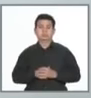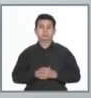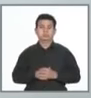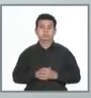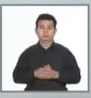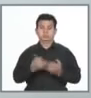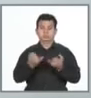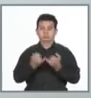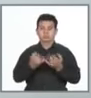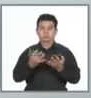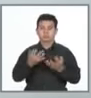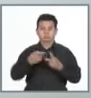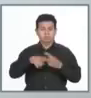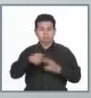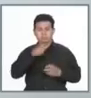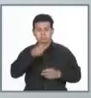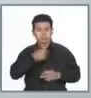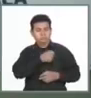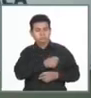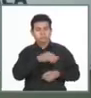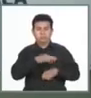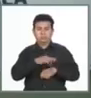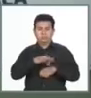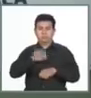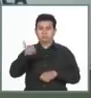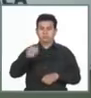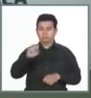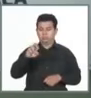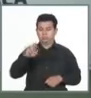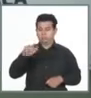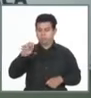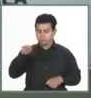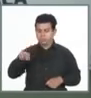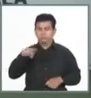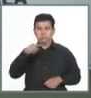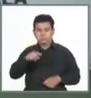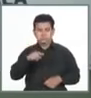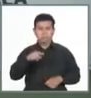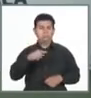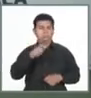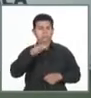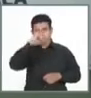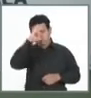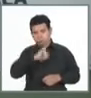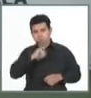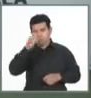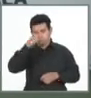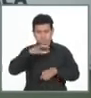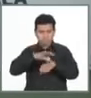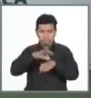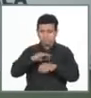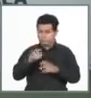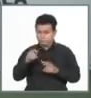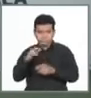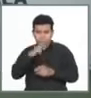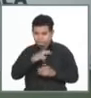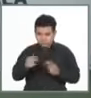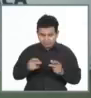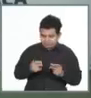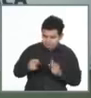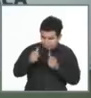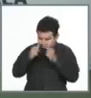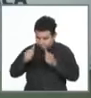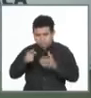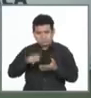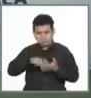saludamos y ahora cedemos la palabra al doctor josé ramón pintor sill él es jefe de la unidad de medicina preventiva de los servicios de